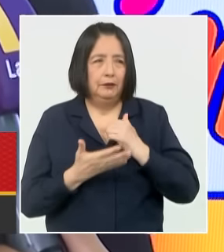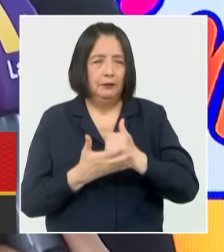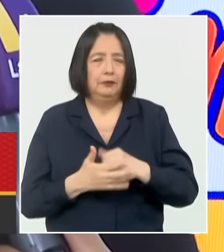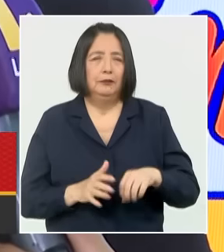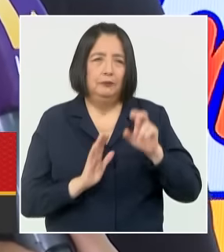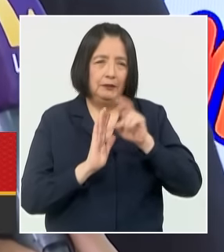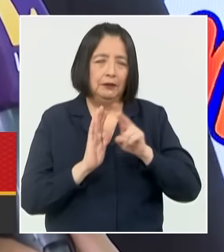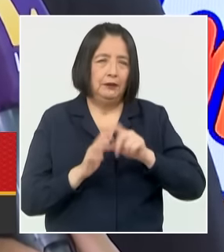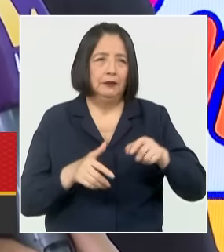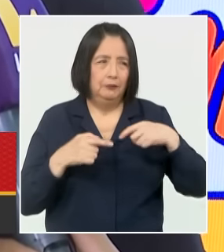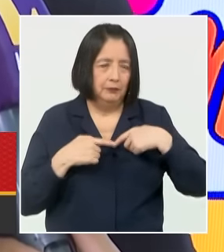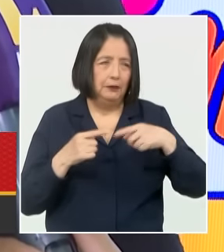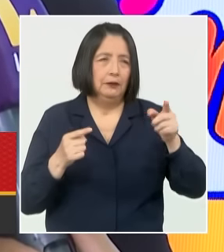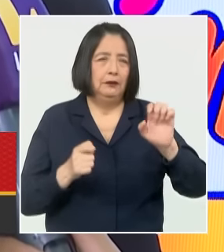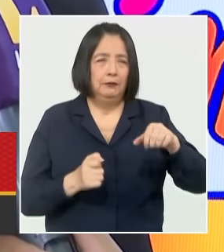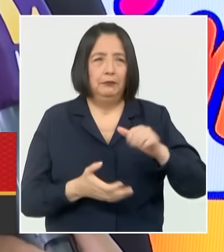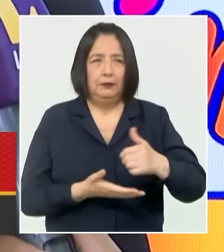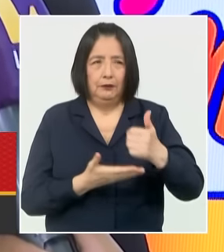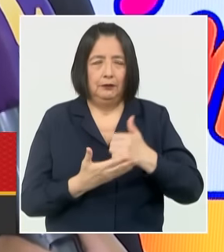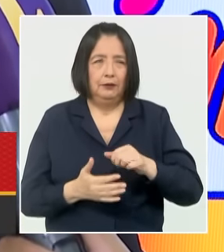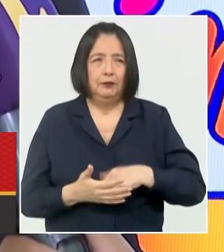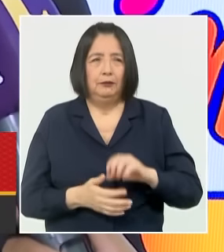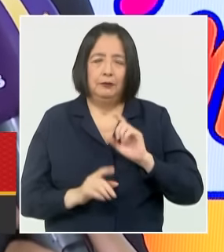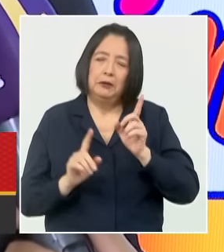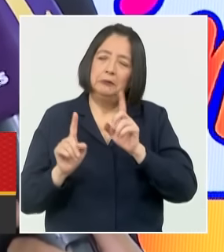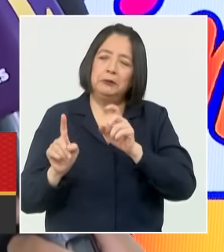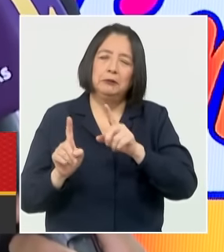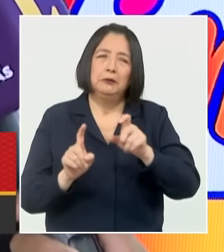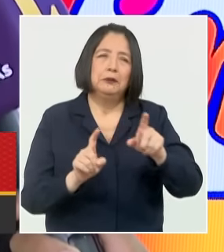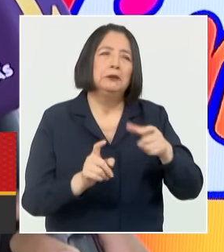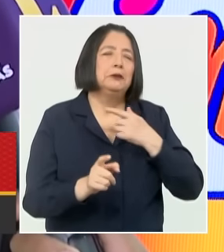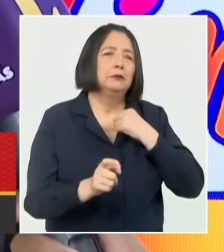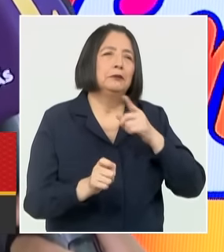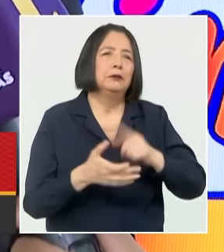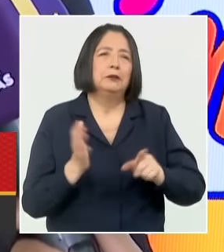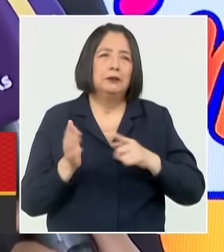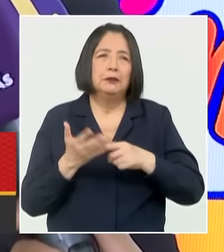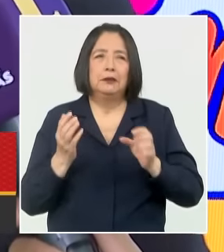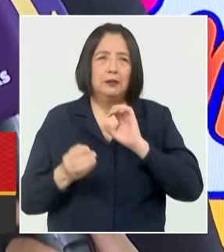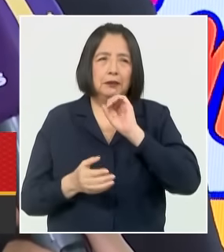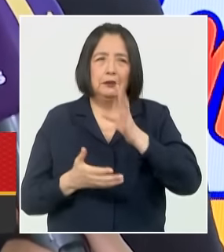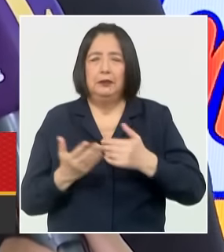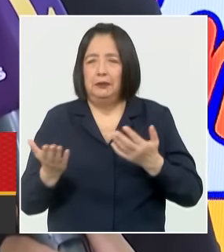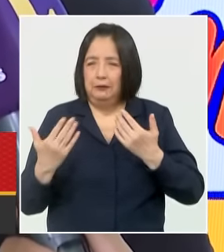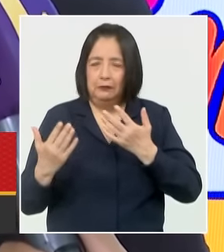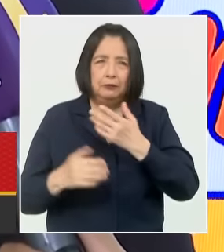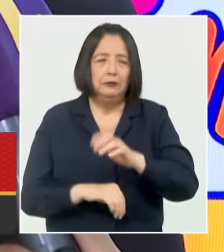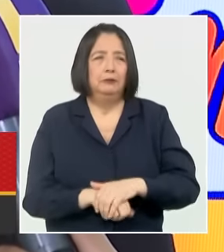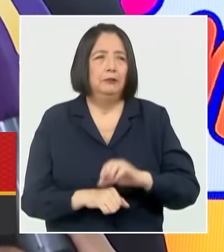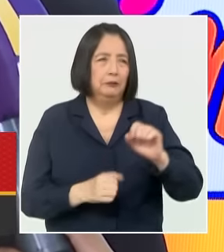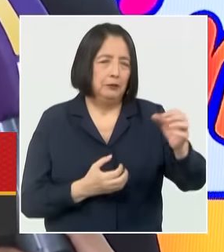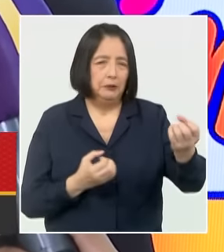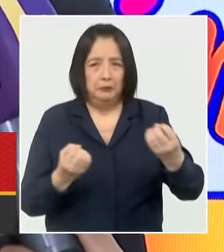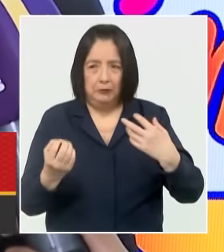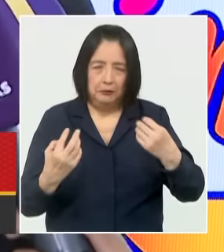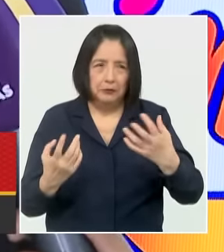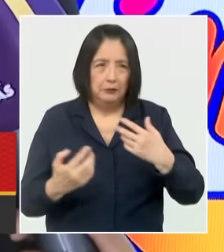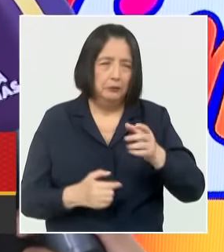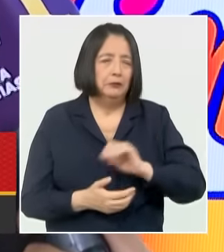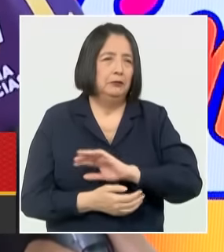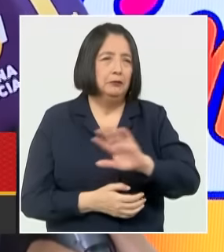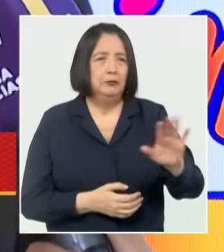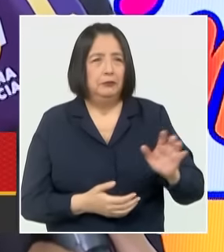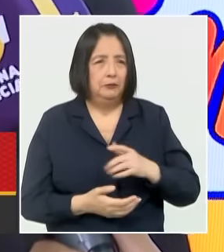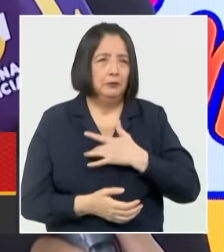nos ayudaron con mensajes, me ayudaron porque yo les iba preguntando a todos qué te gustaría que yo lleve a este discurso, y me fueron contando un poco